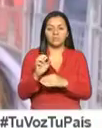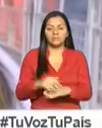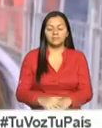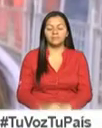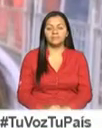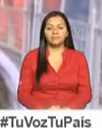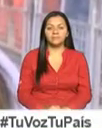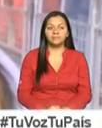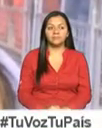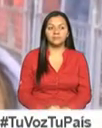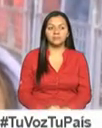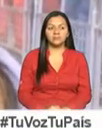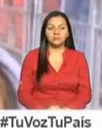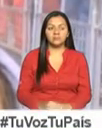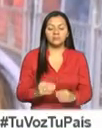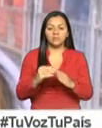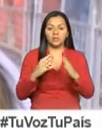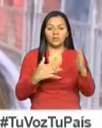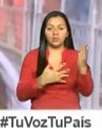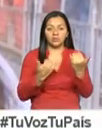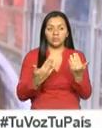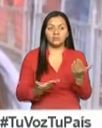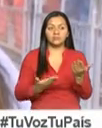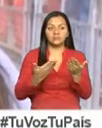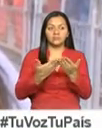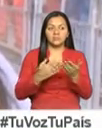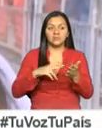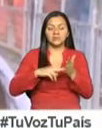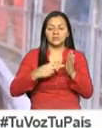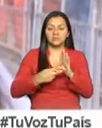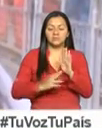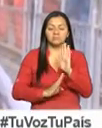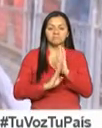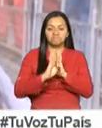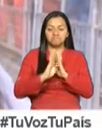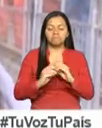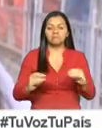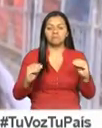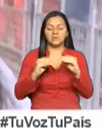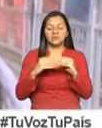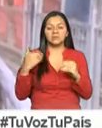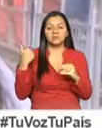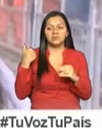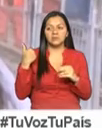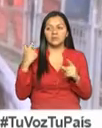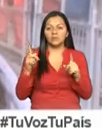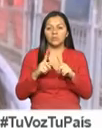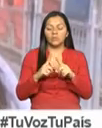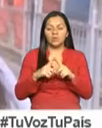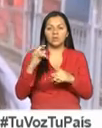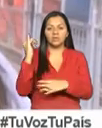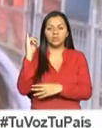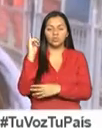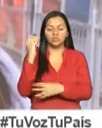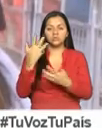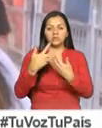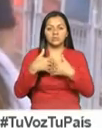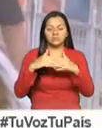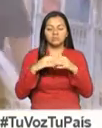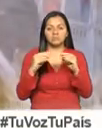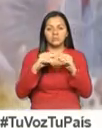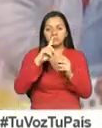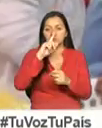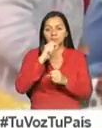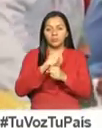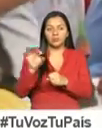un proyecto que hace que nuestro país sea más desarrollado, tengamos más industria, tengamos más